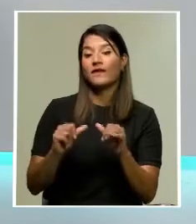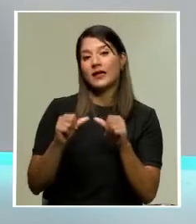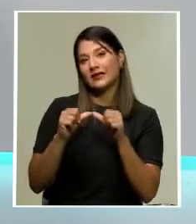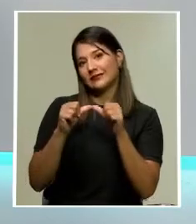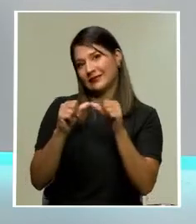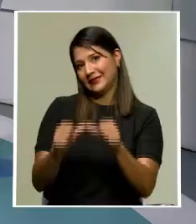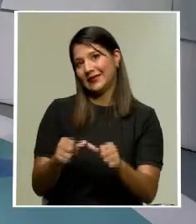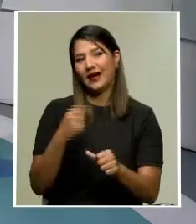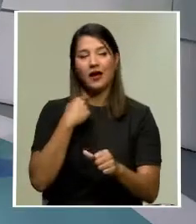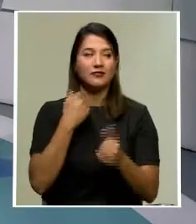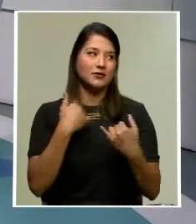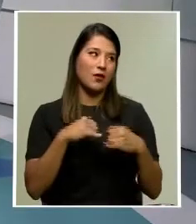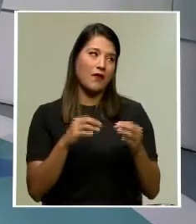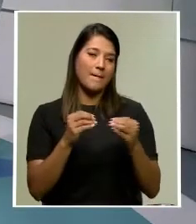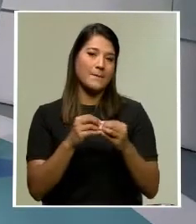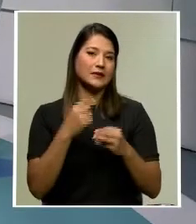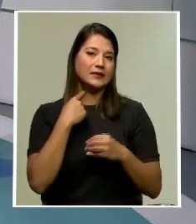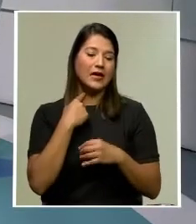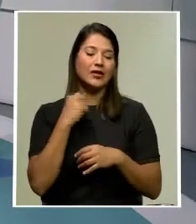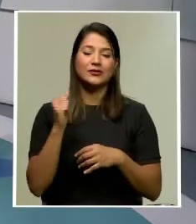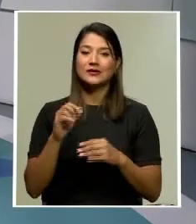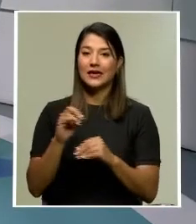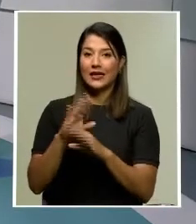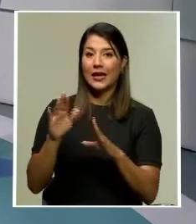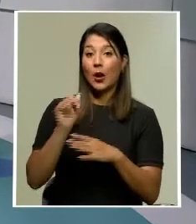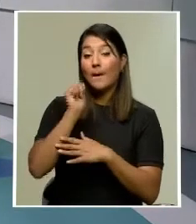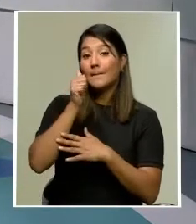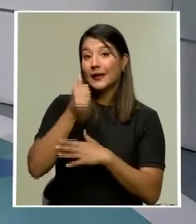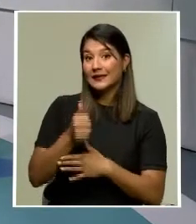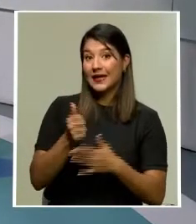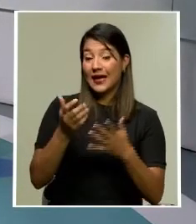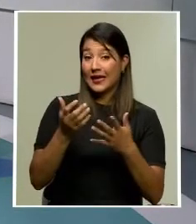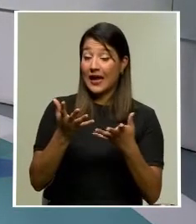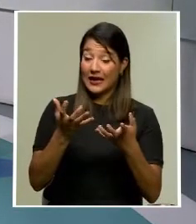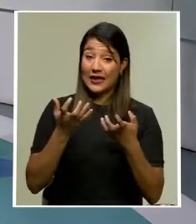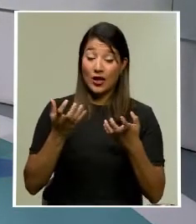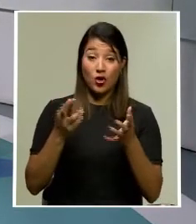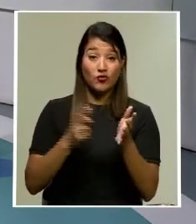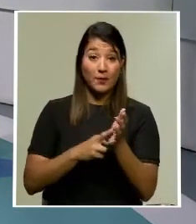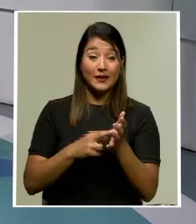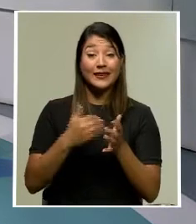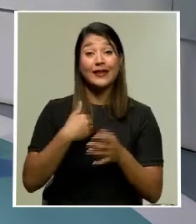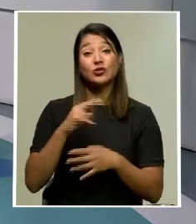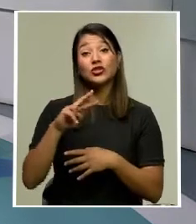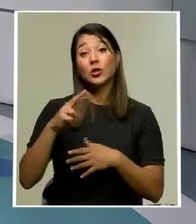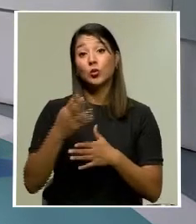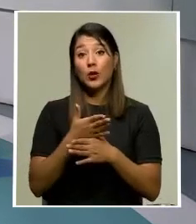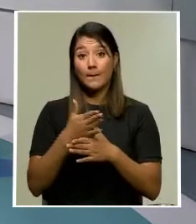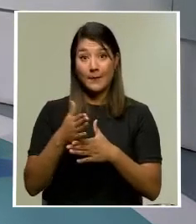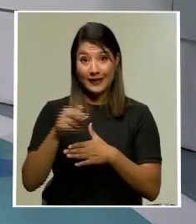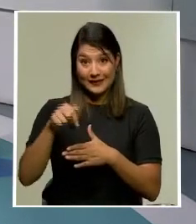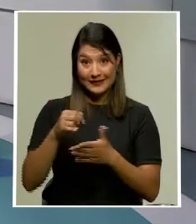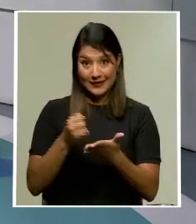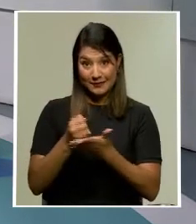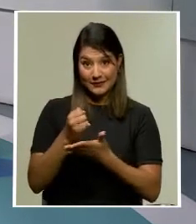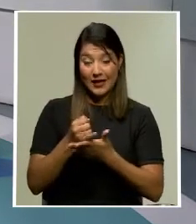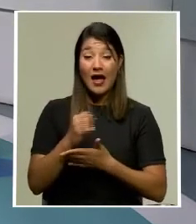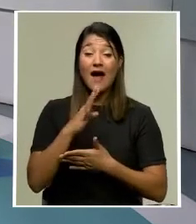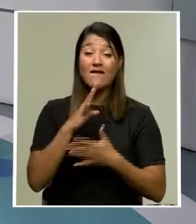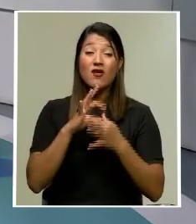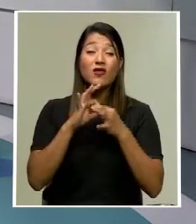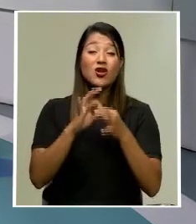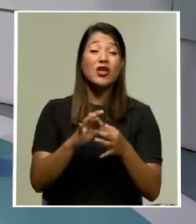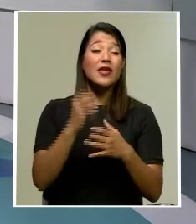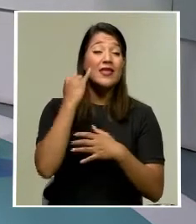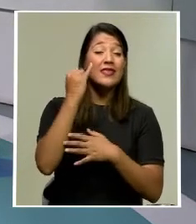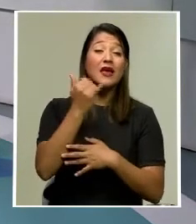siendo... Todavía más caros. Sí, por supuesto. Mañana, reiterarles, tenemos la segunda entrega donde hablaremos de mitos de los carros